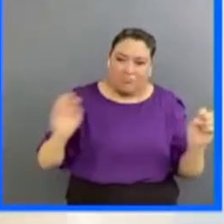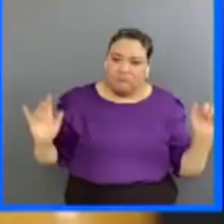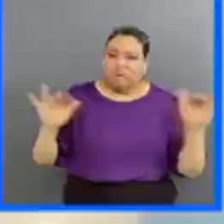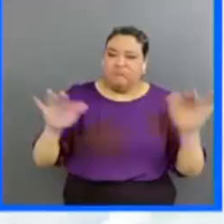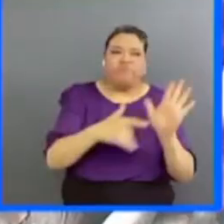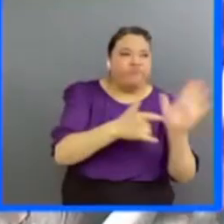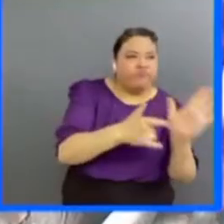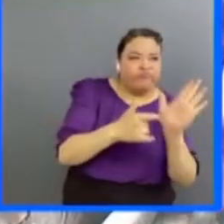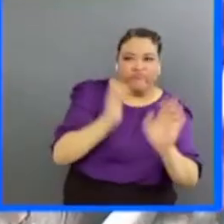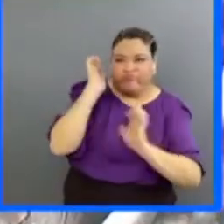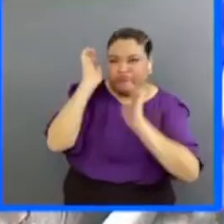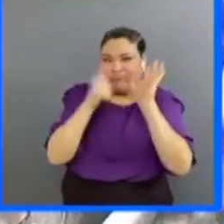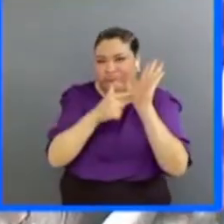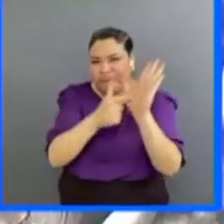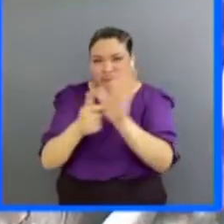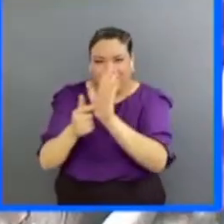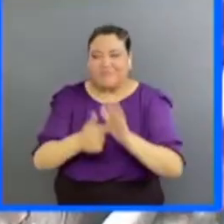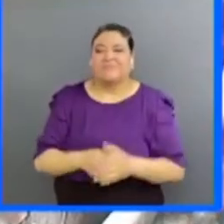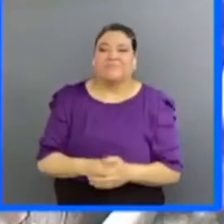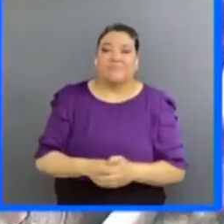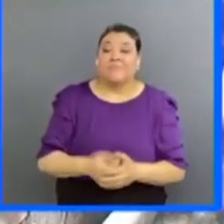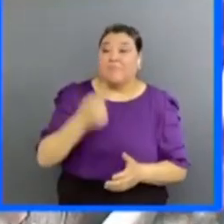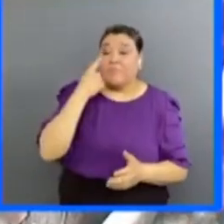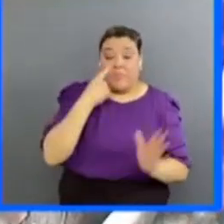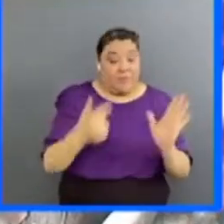exhibición. Esta obra